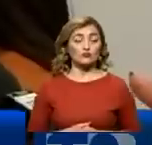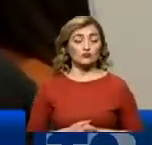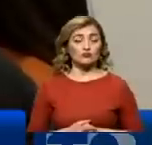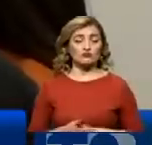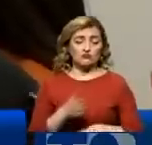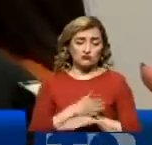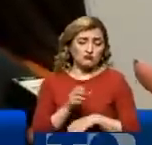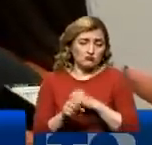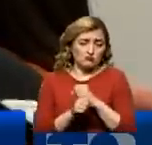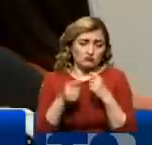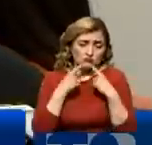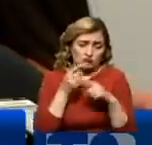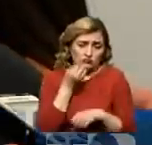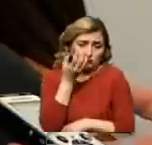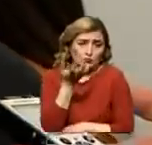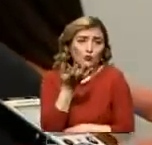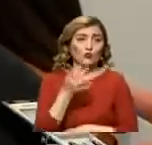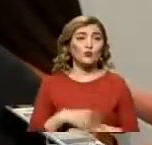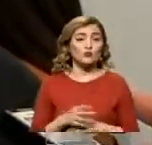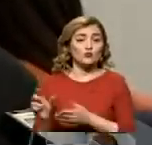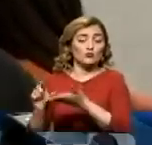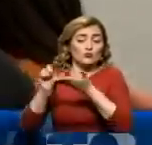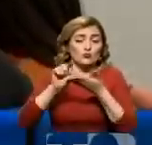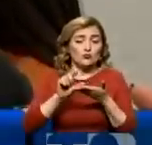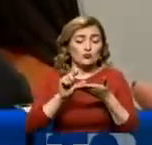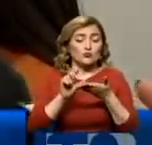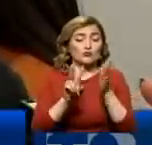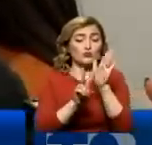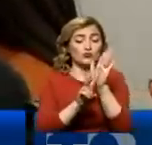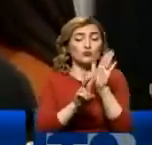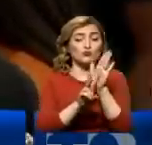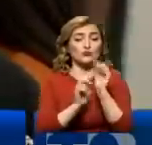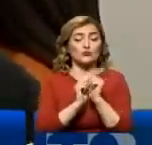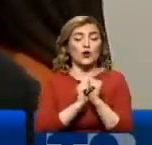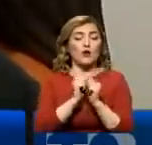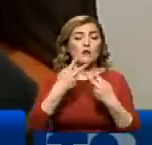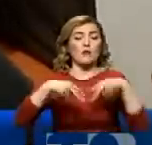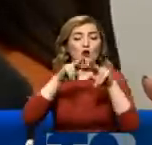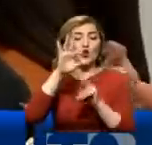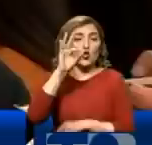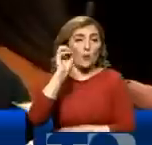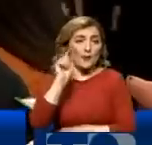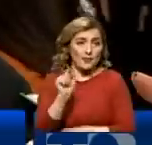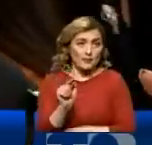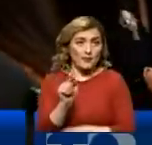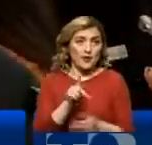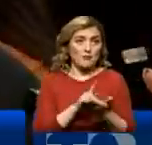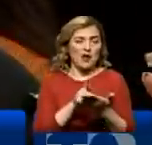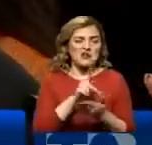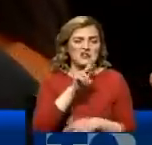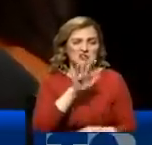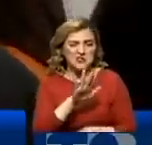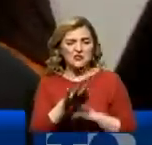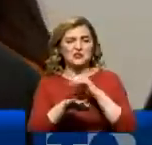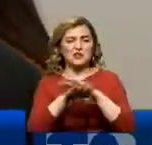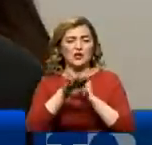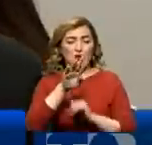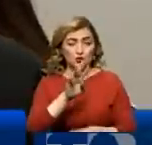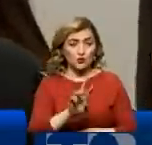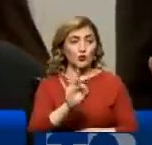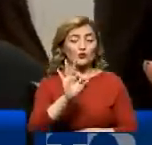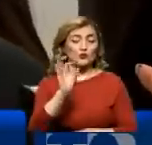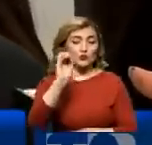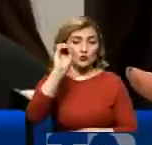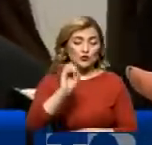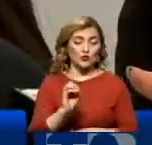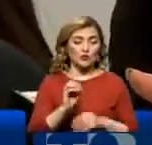anunciado el año pasado, es decir, créditos a vivienda, para viviendas de hasta $90,000 al 5,99% hasta 25 años, y